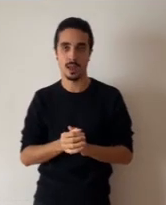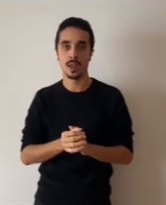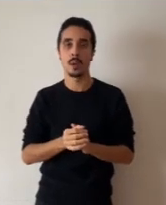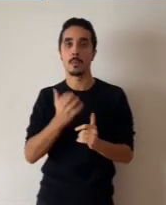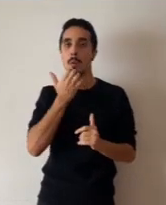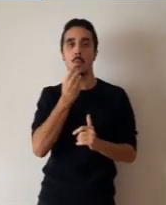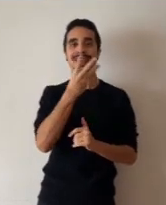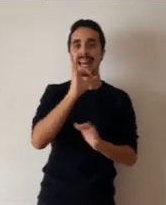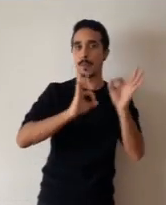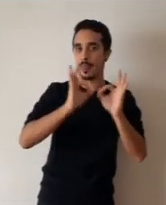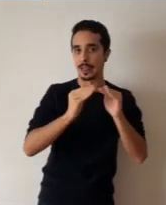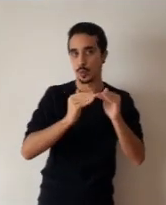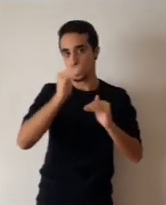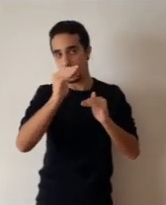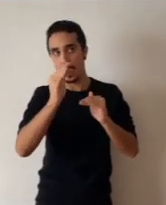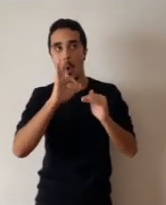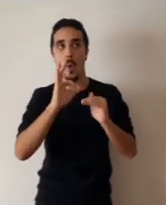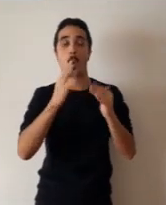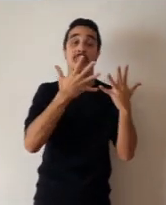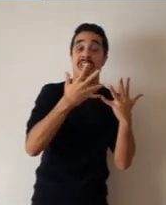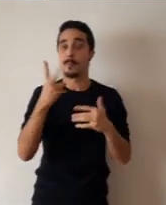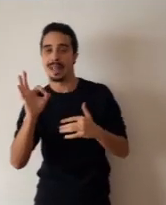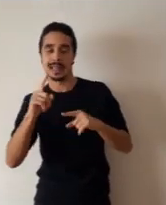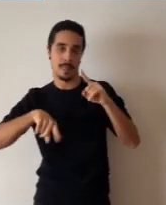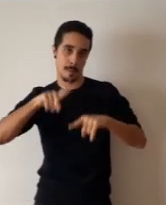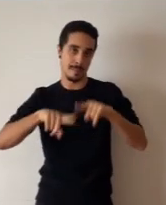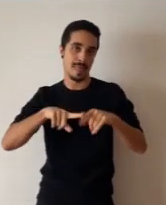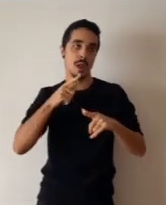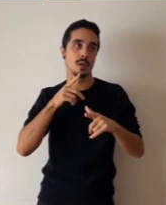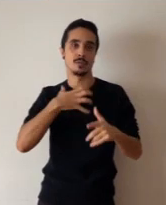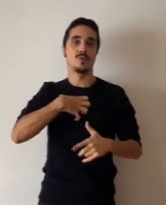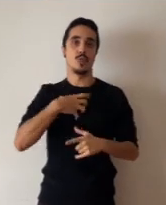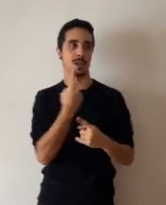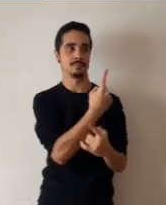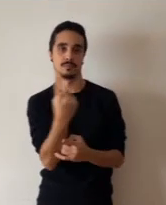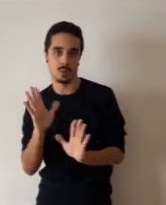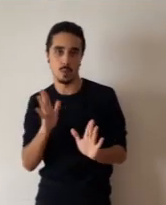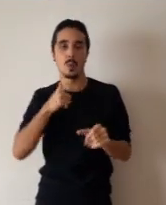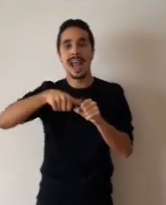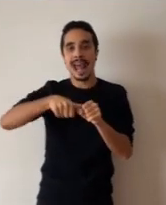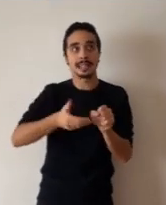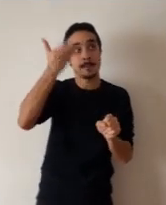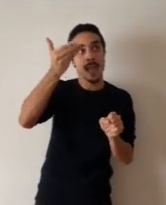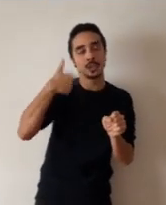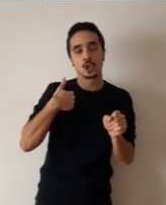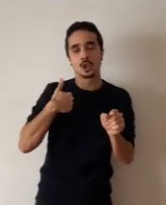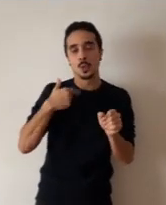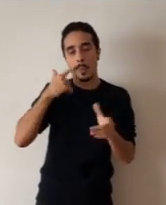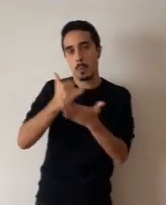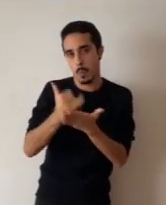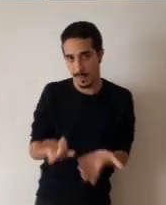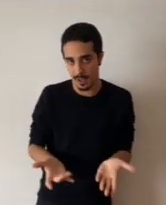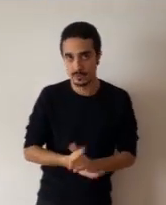temporal pues con un 30% más, un 10 o un 20 o lo que sea, en función de la cantidad de grasa que hayan tomado, y